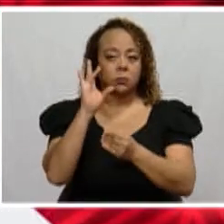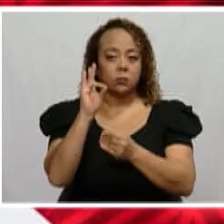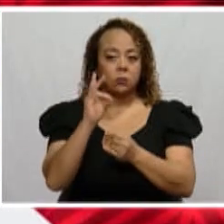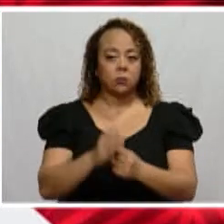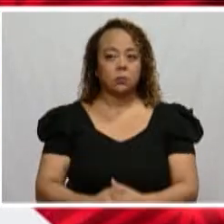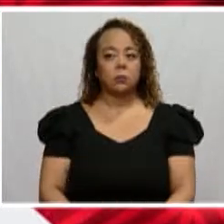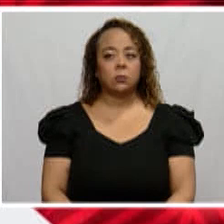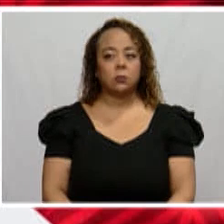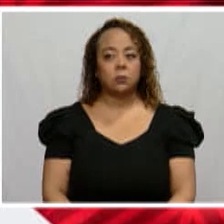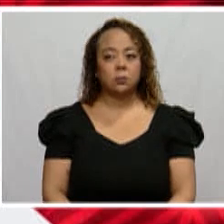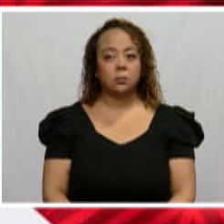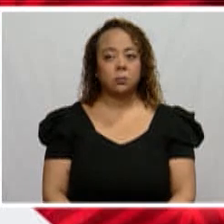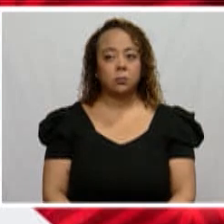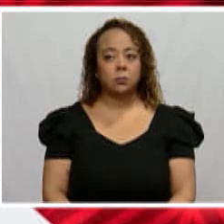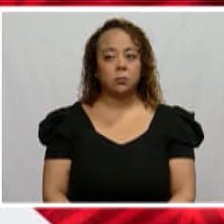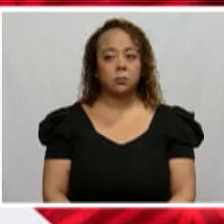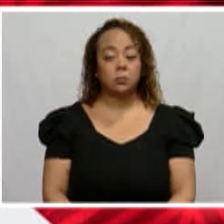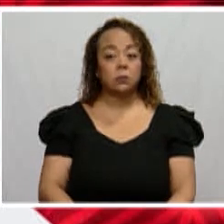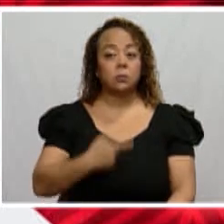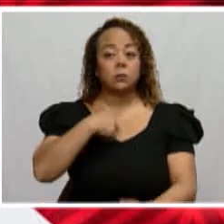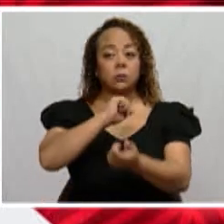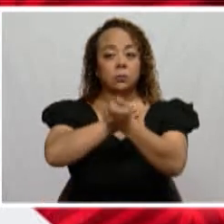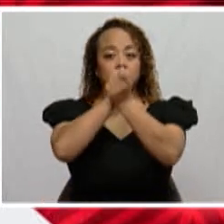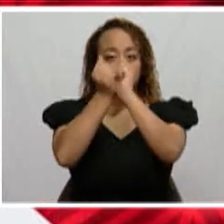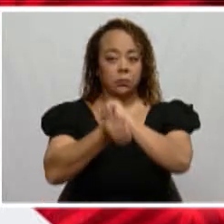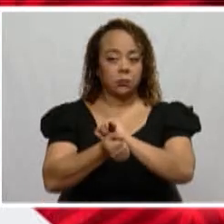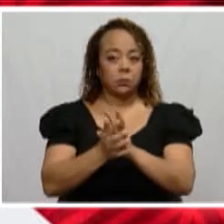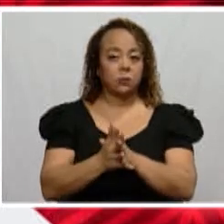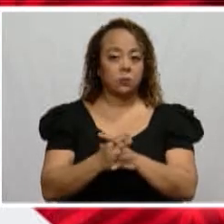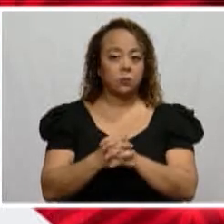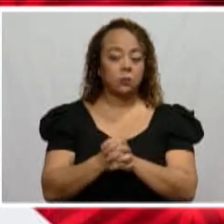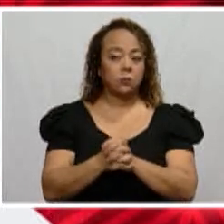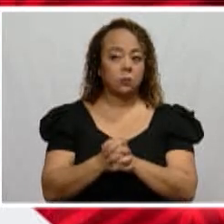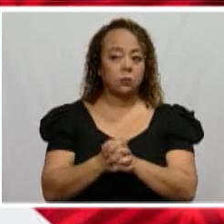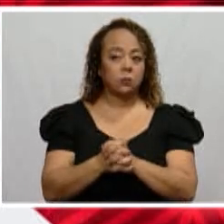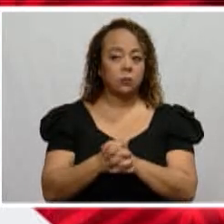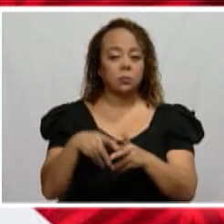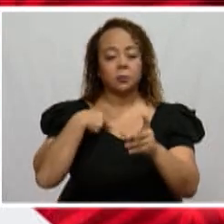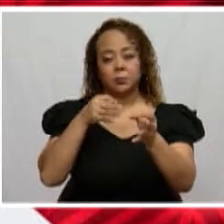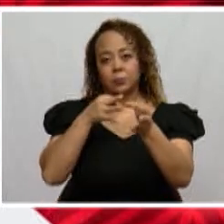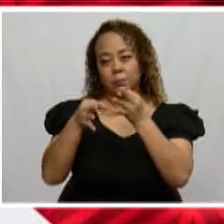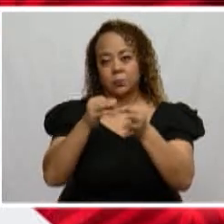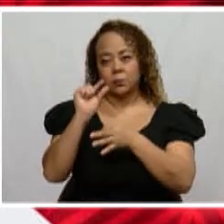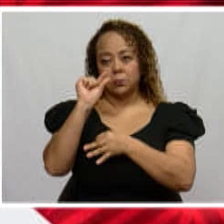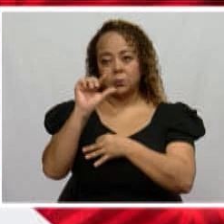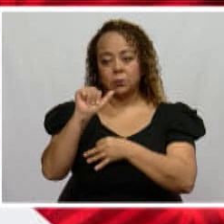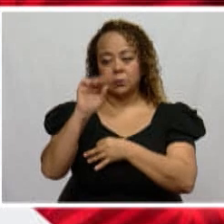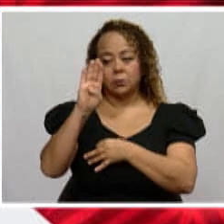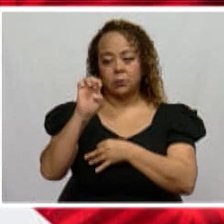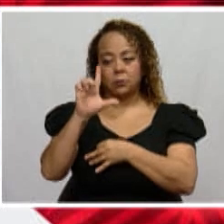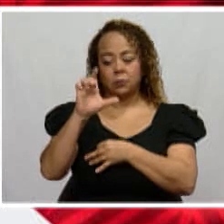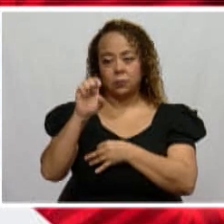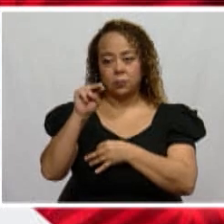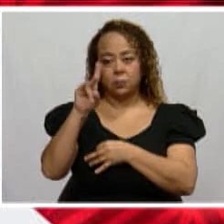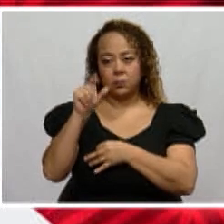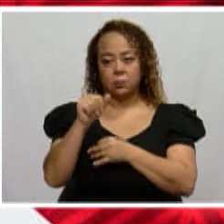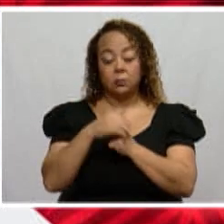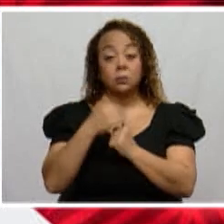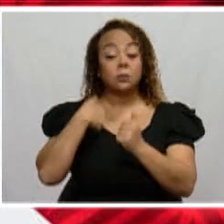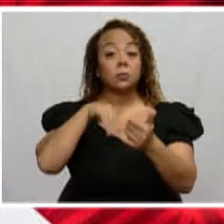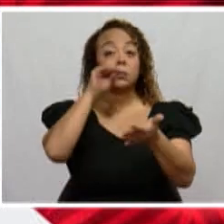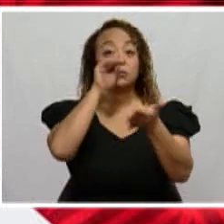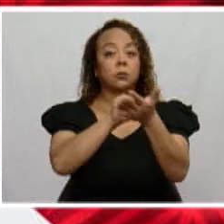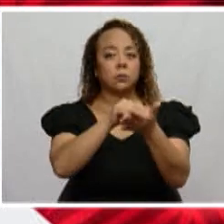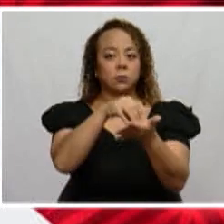nacional Alberto Montenegro yo aquí cambié y a ver voy a voy a explicar un poco lo de a Belén yo le puse nombre